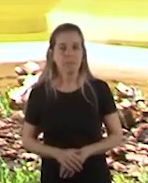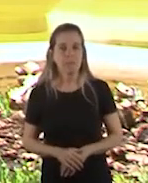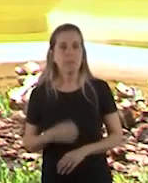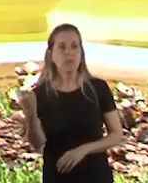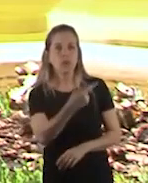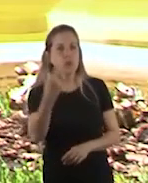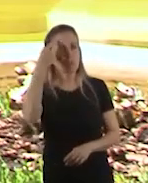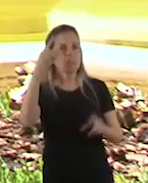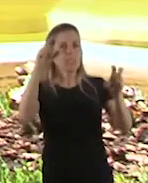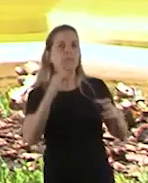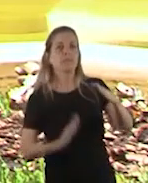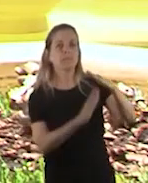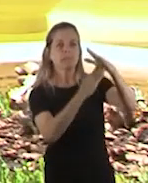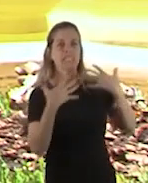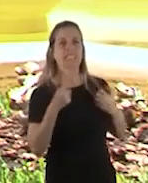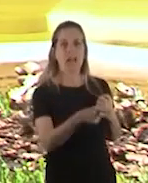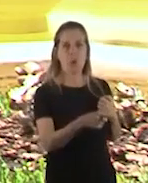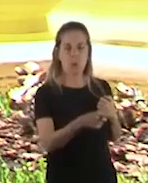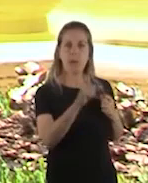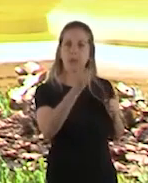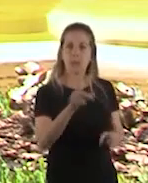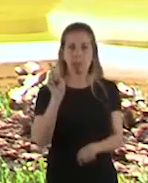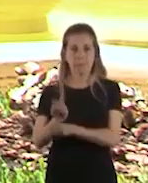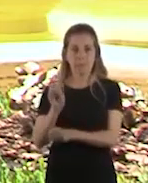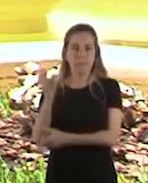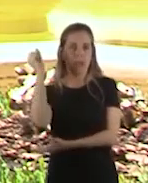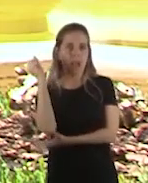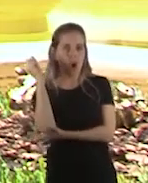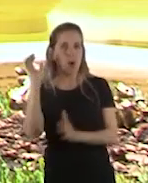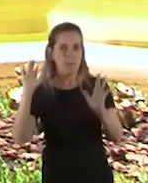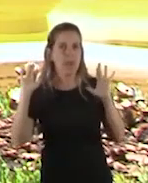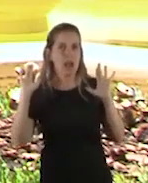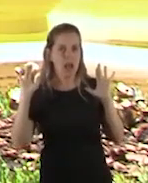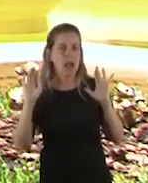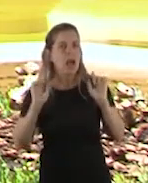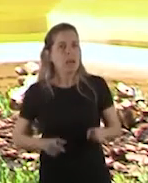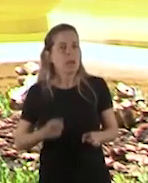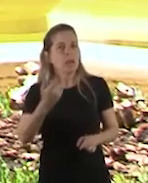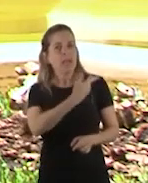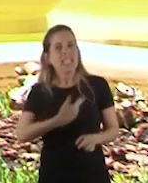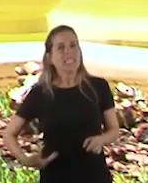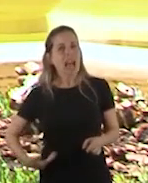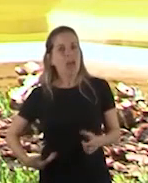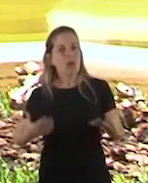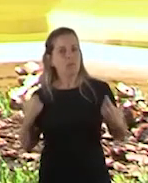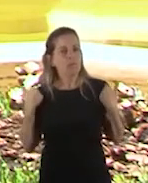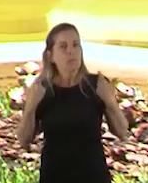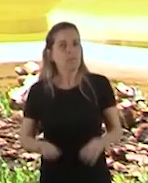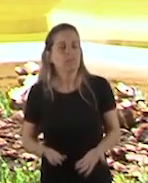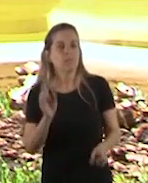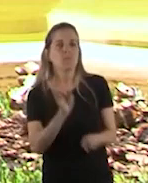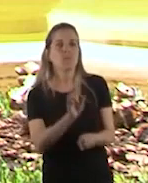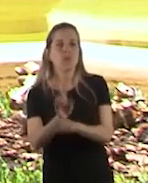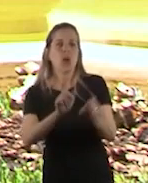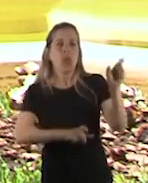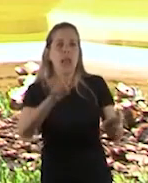Priorizamos la salud, pero lo hicimos protegiendo el sistema económico. Pusimos al Estado al servicio del cuidado de la gente,